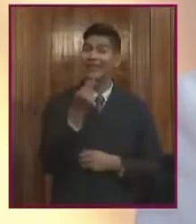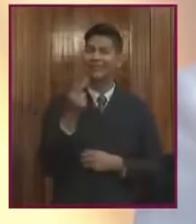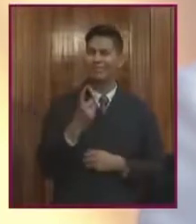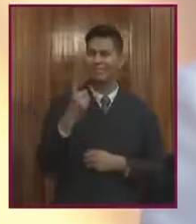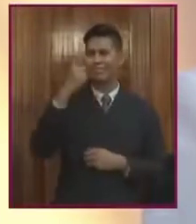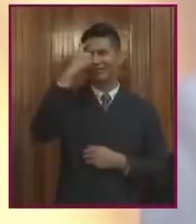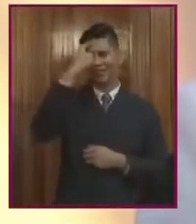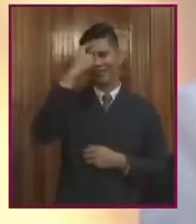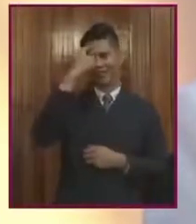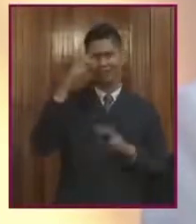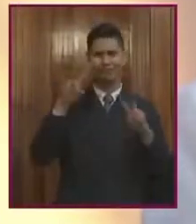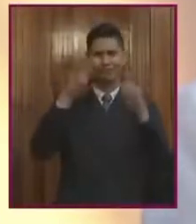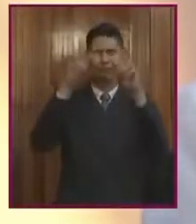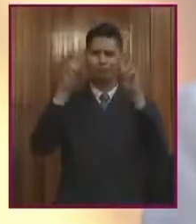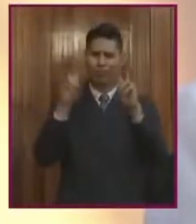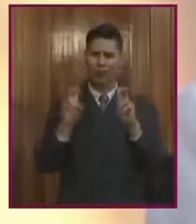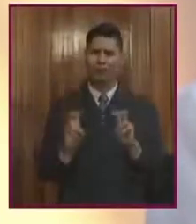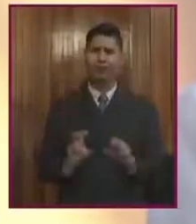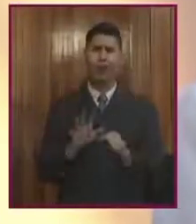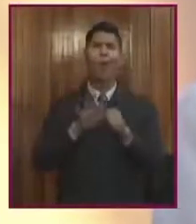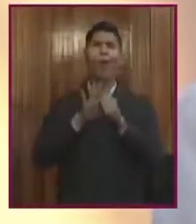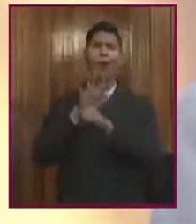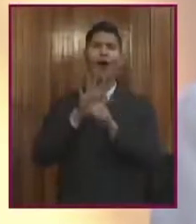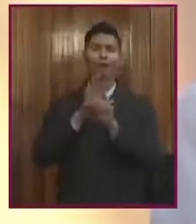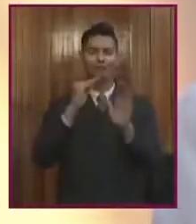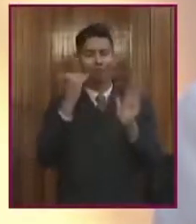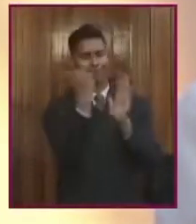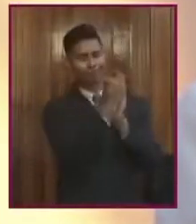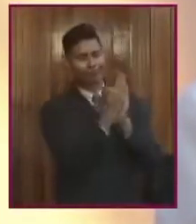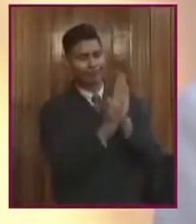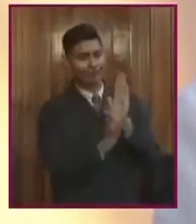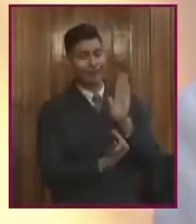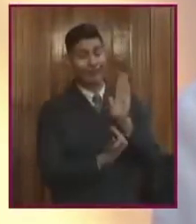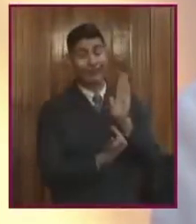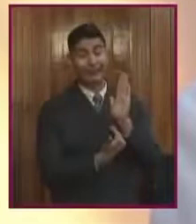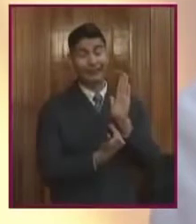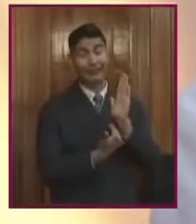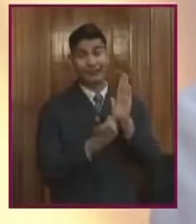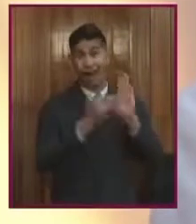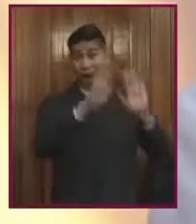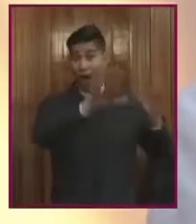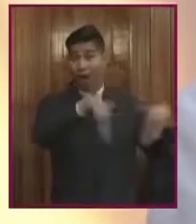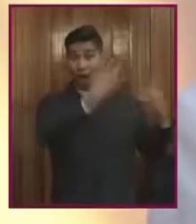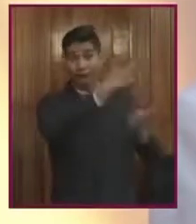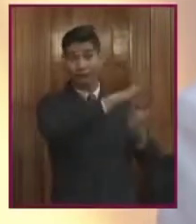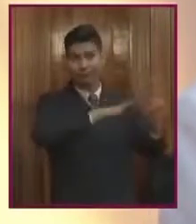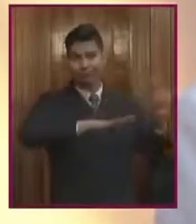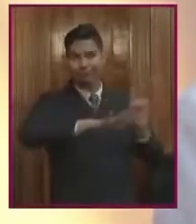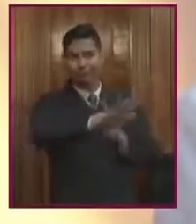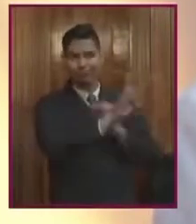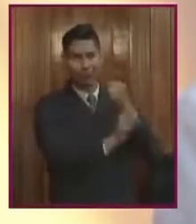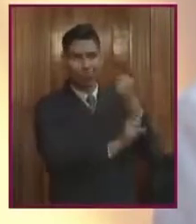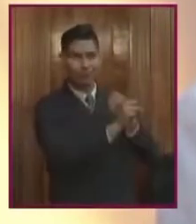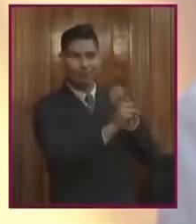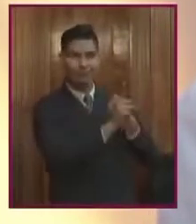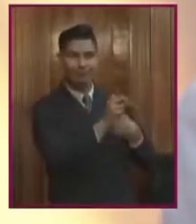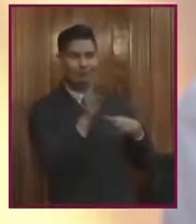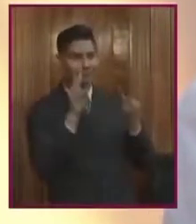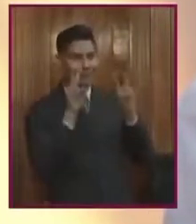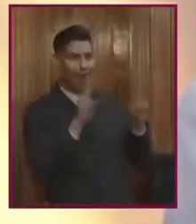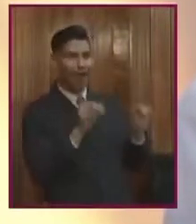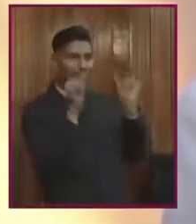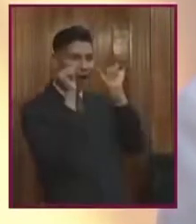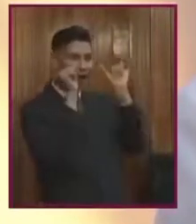a partir de la sugerencia de algunos problemas extraídos del entorno escolar, de